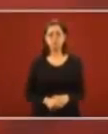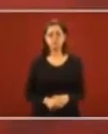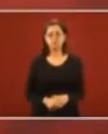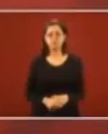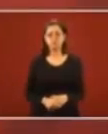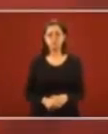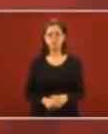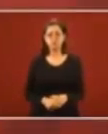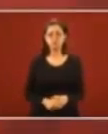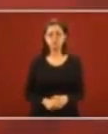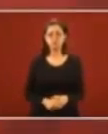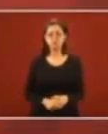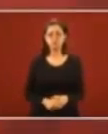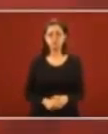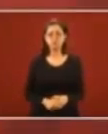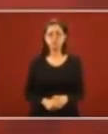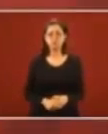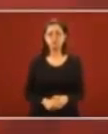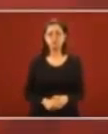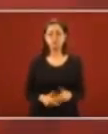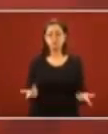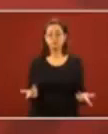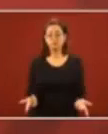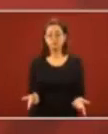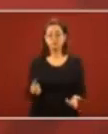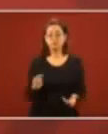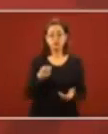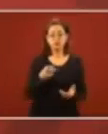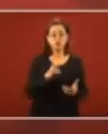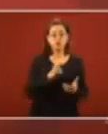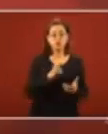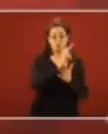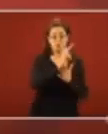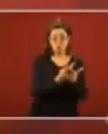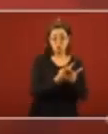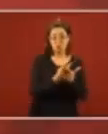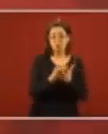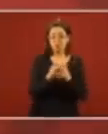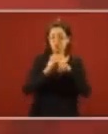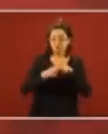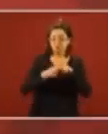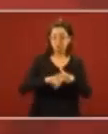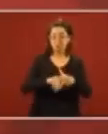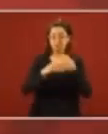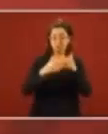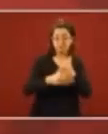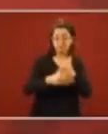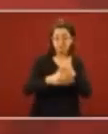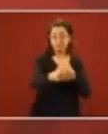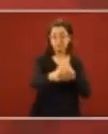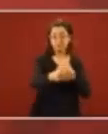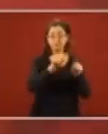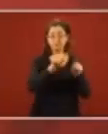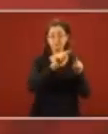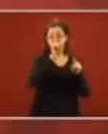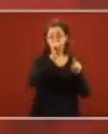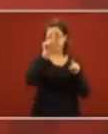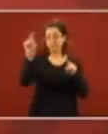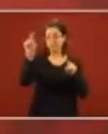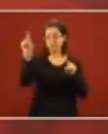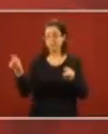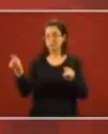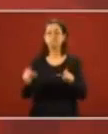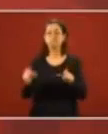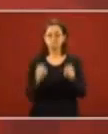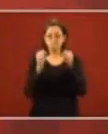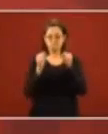Nosotros, donde se aplique el programa, garantizamos que